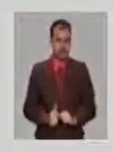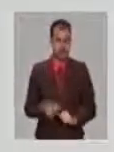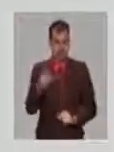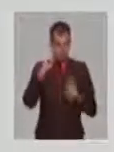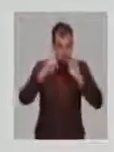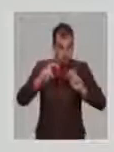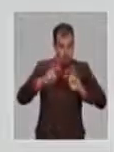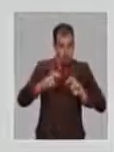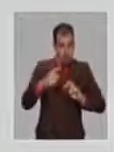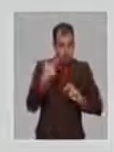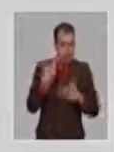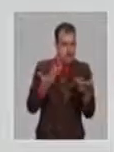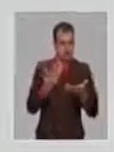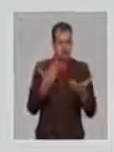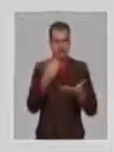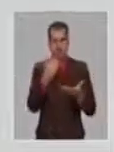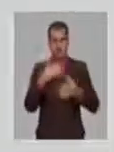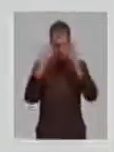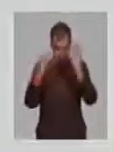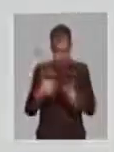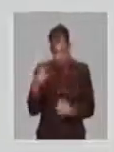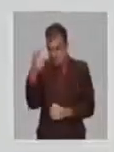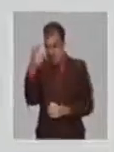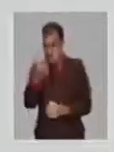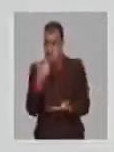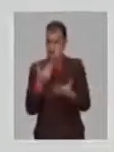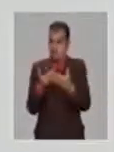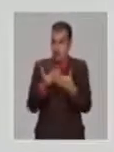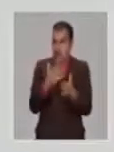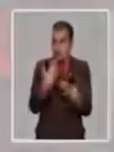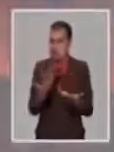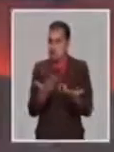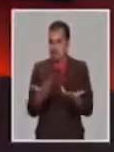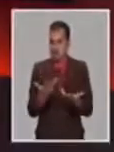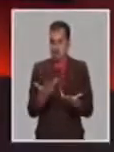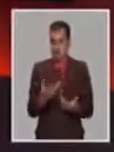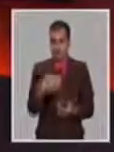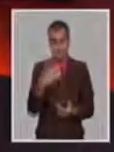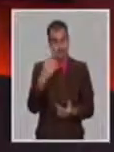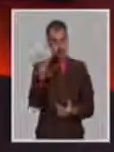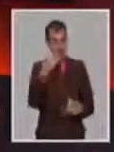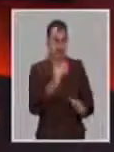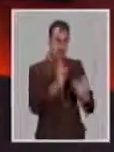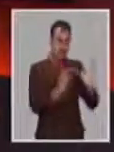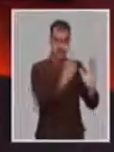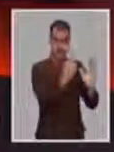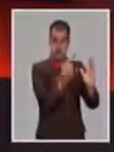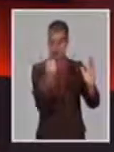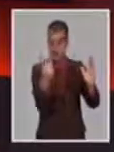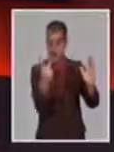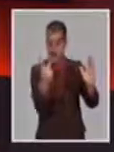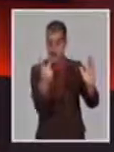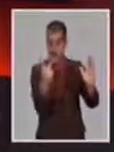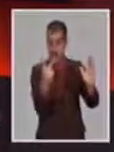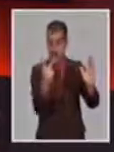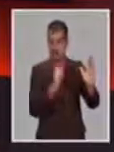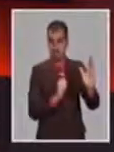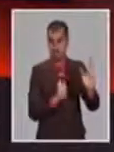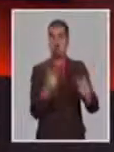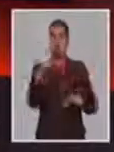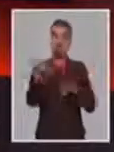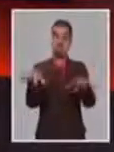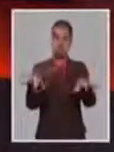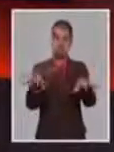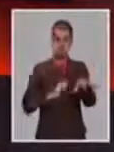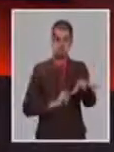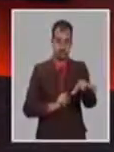continuar haciendo evaluaciones de la seguridad y la inmunogenicidad del candidato vacunal, que ya empezaron en la fase 1 y 2 en 2 sitios clínicos que no puedo